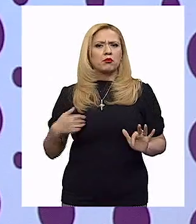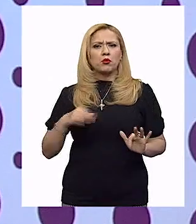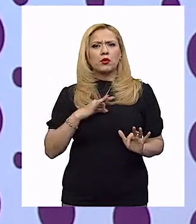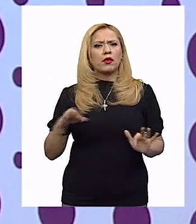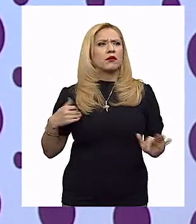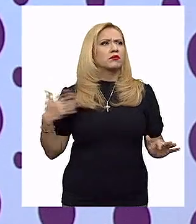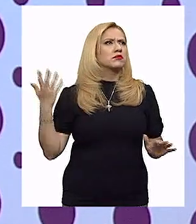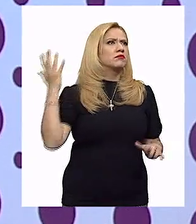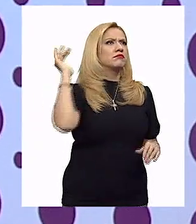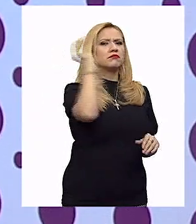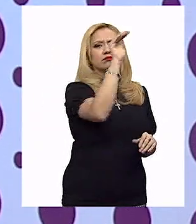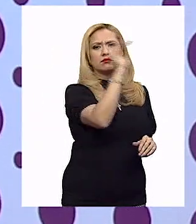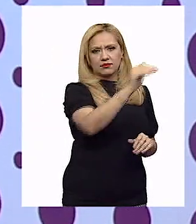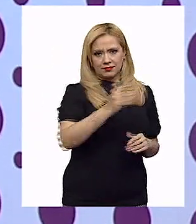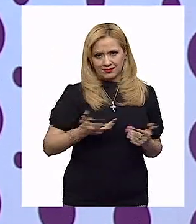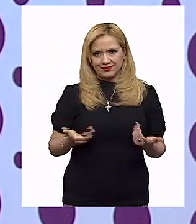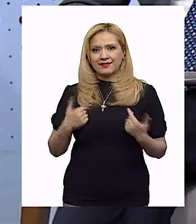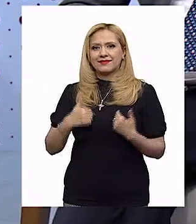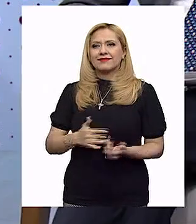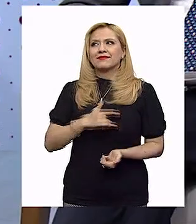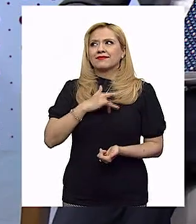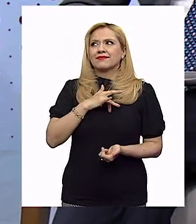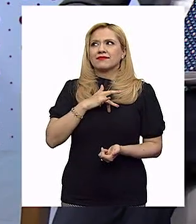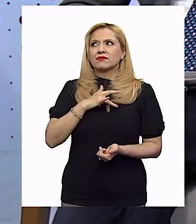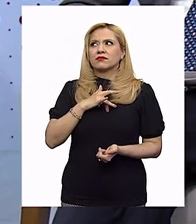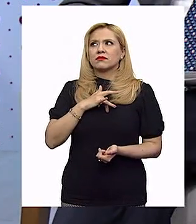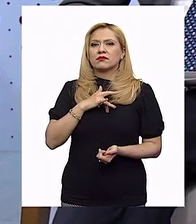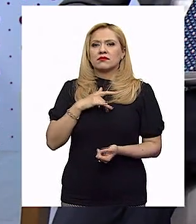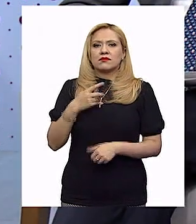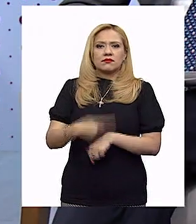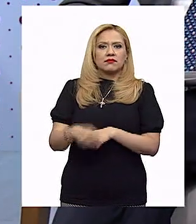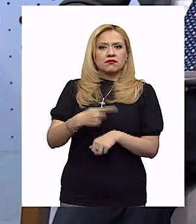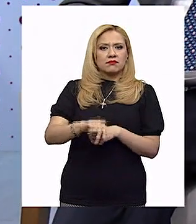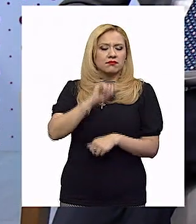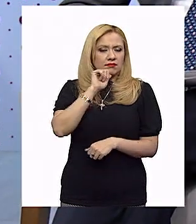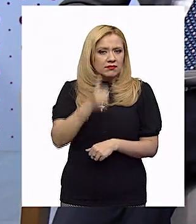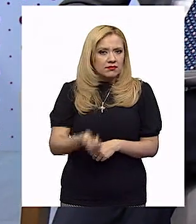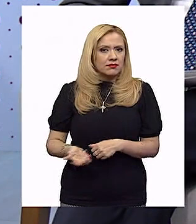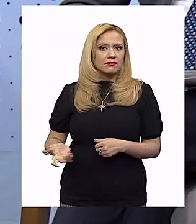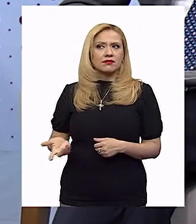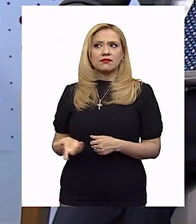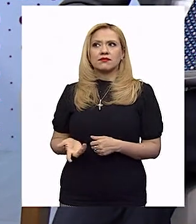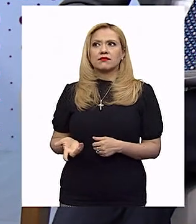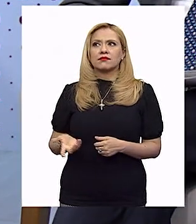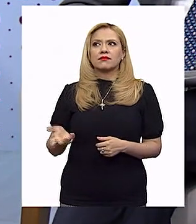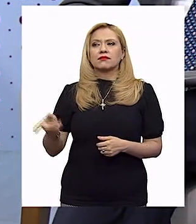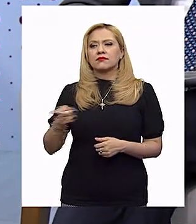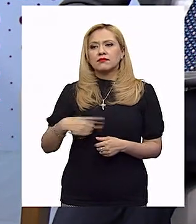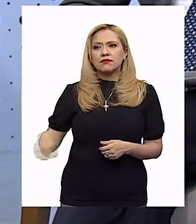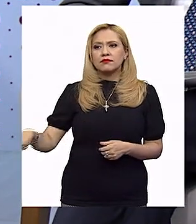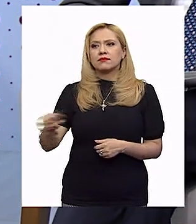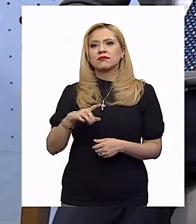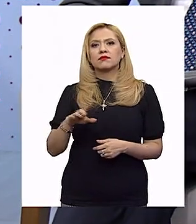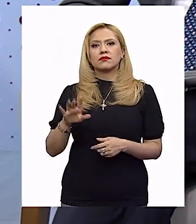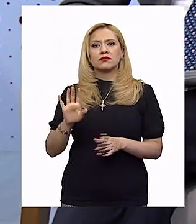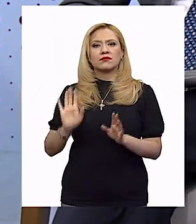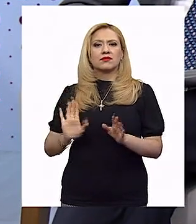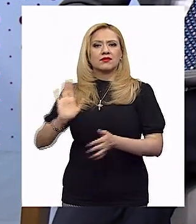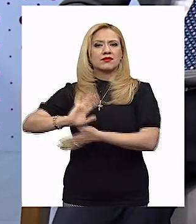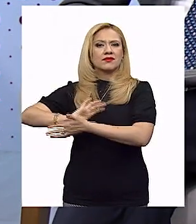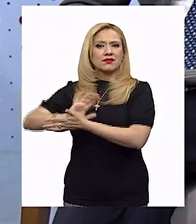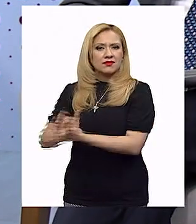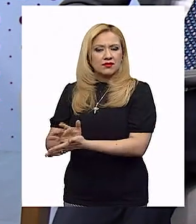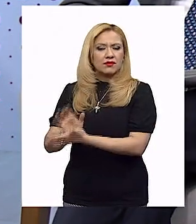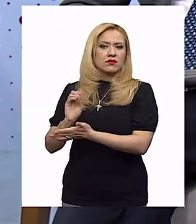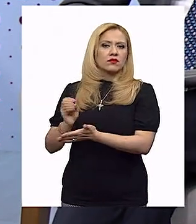hacerlo sin que sientan que esto va a poner en riesgo su seguridad, los va socialmente a discriminar o estigmatizar,